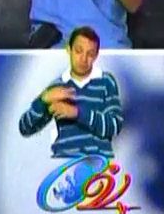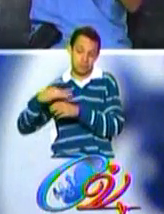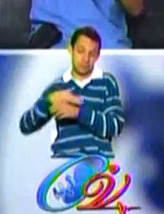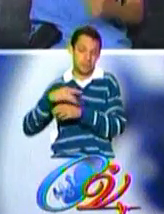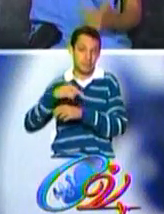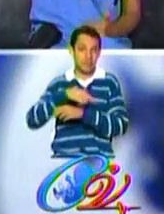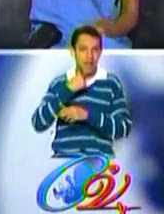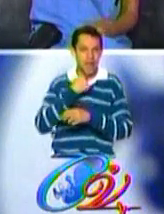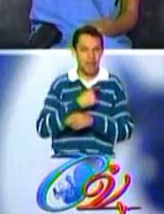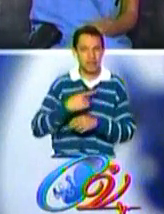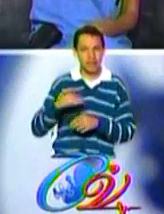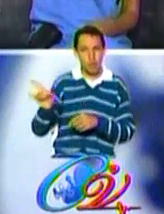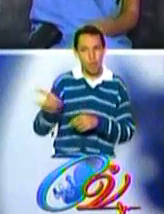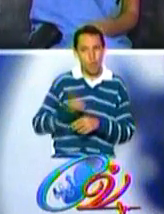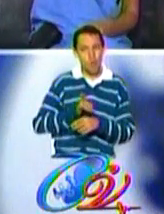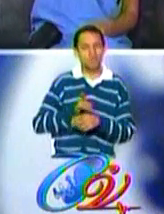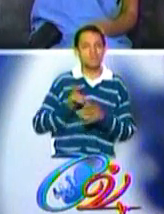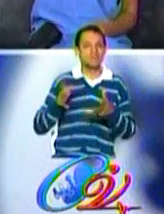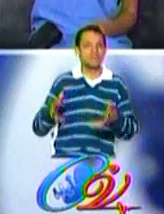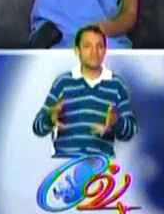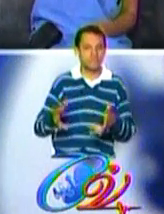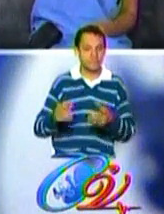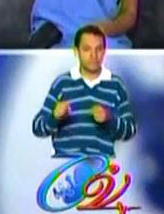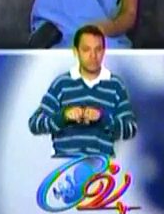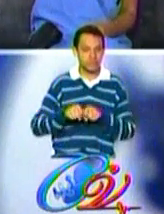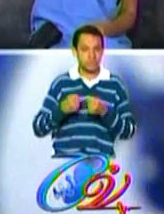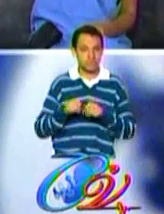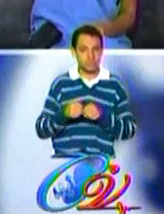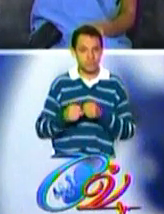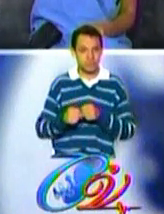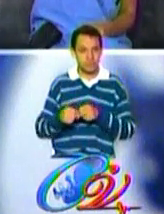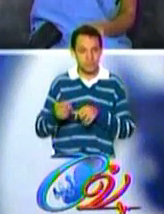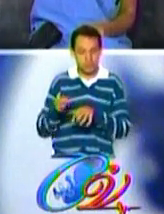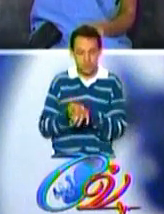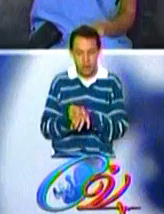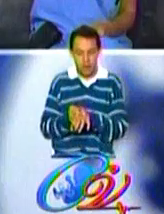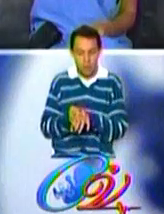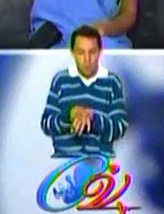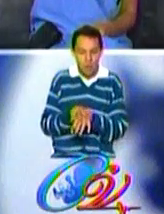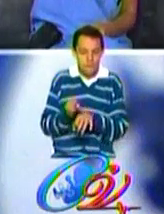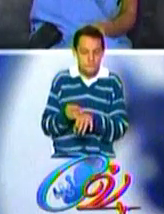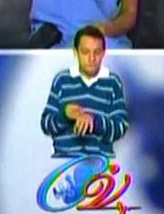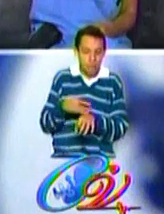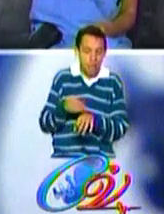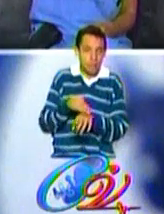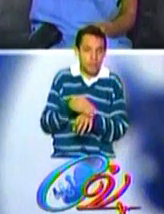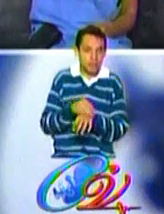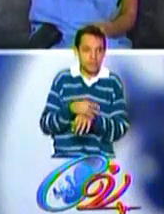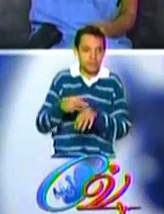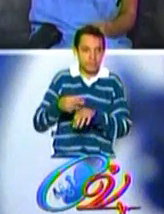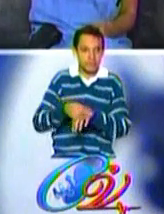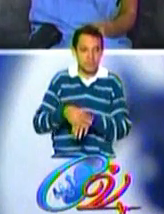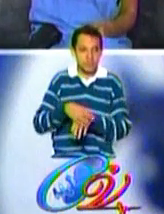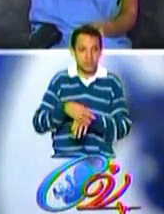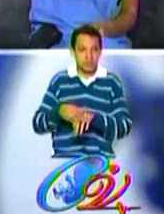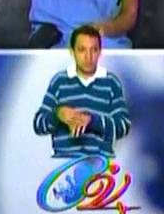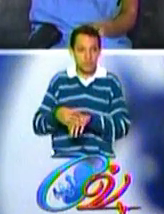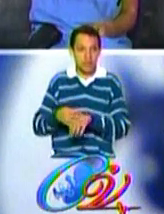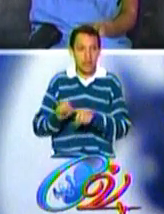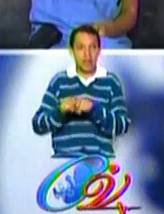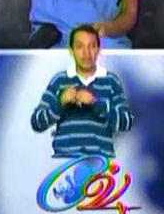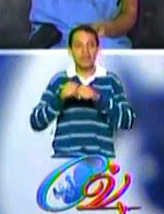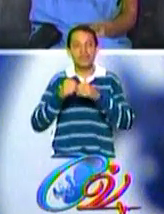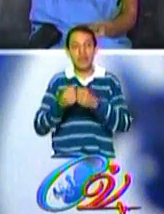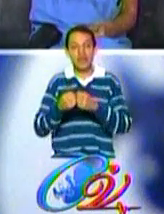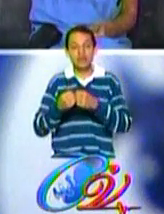paquete, están junticos. Entonces cuando se forma ese rotico se sale ese sileno para la arteria y para el nervio. Entonces uno